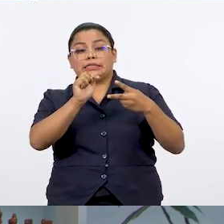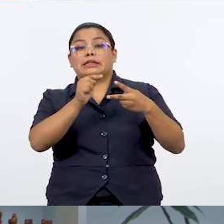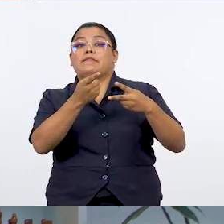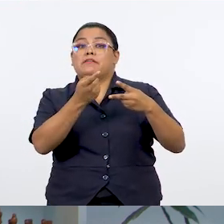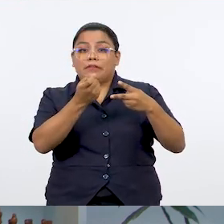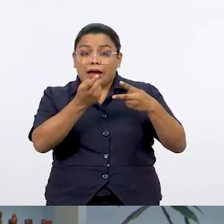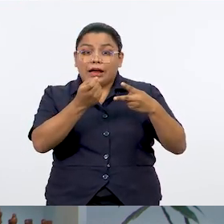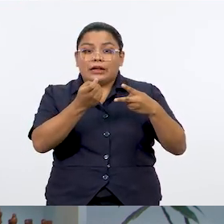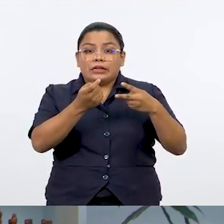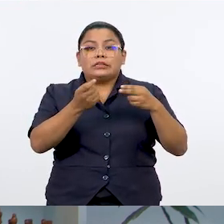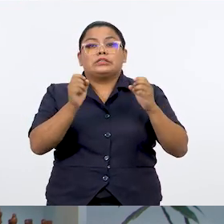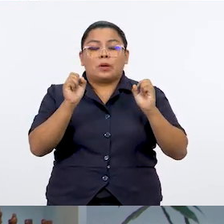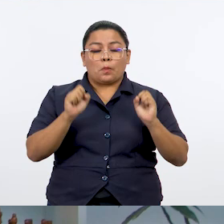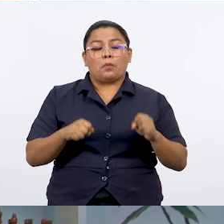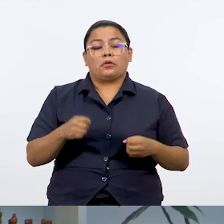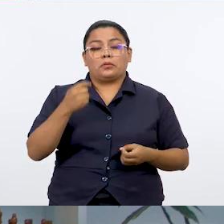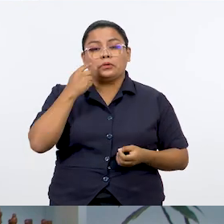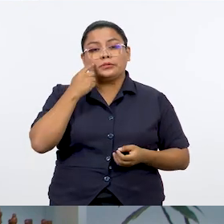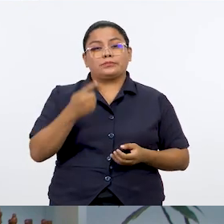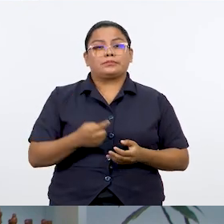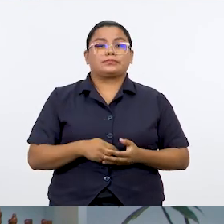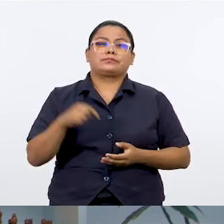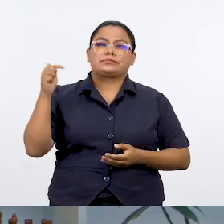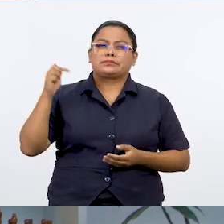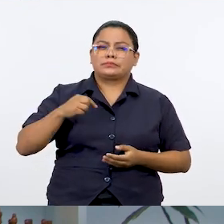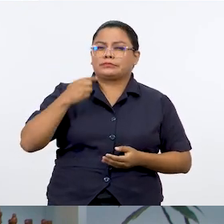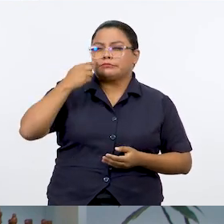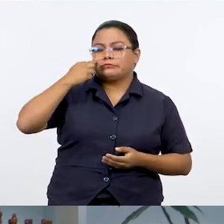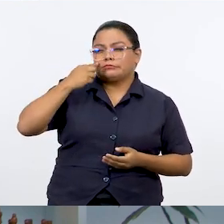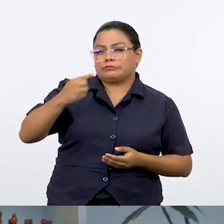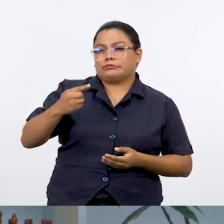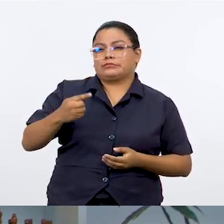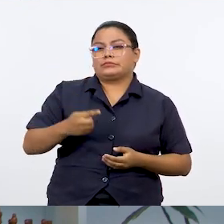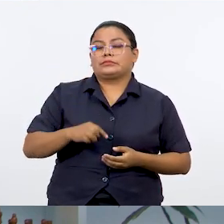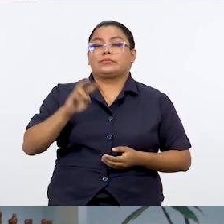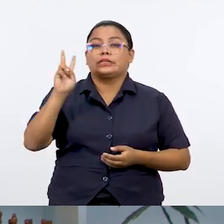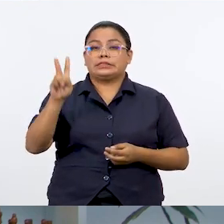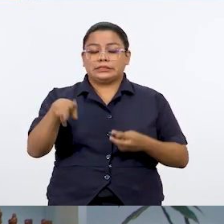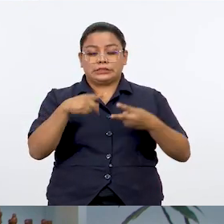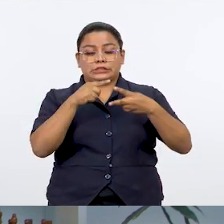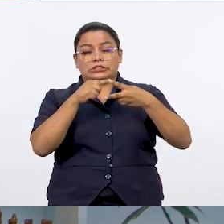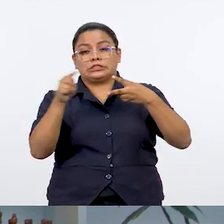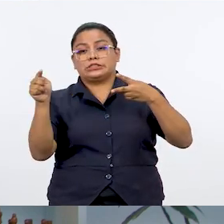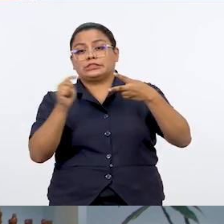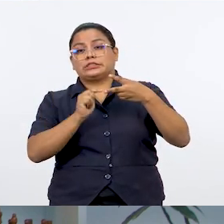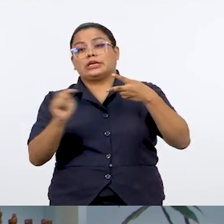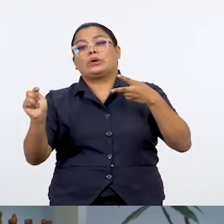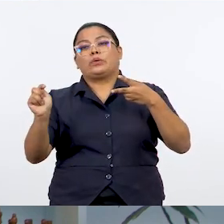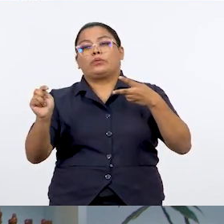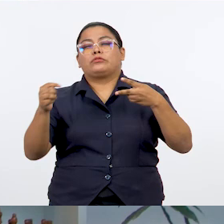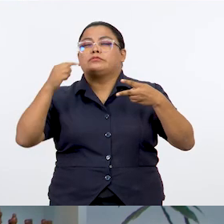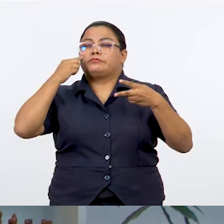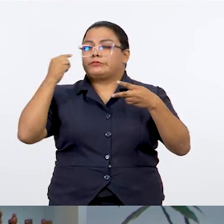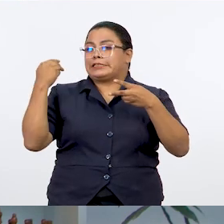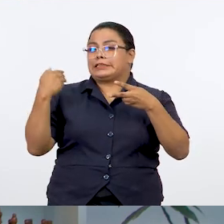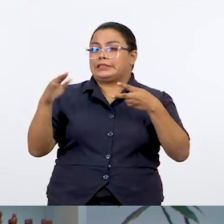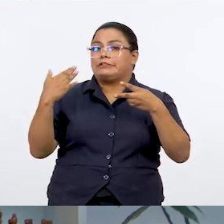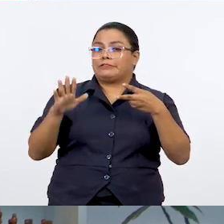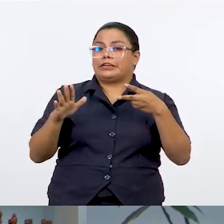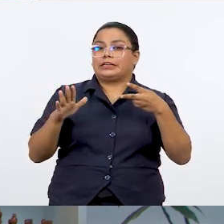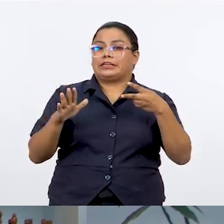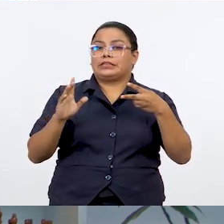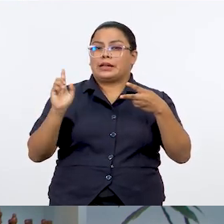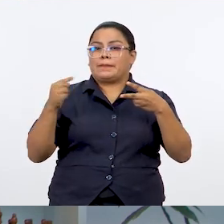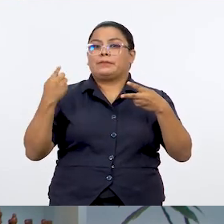encontrar el valor de la segunda recta. Ahora, veamos nuestra segunda gráfica. ¿Qué notan de diferente con respecto